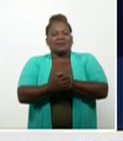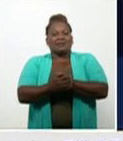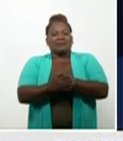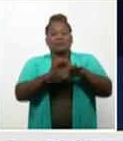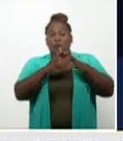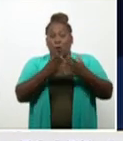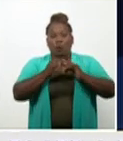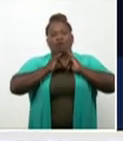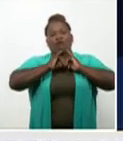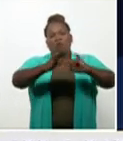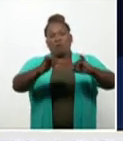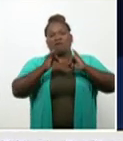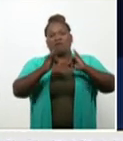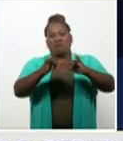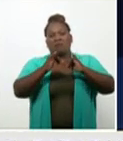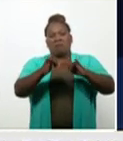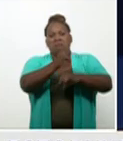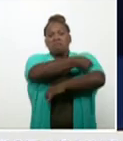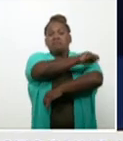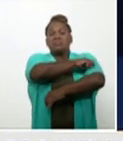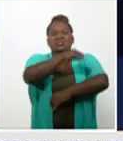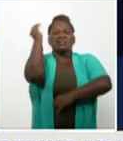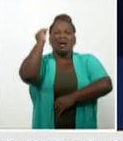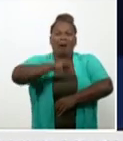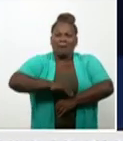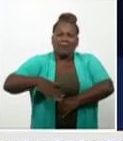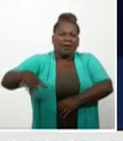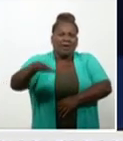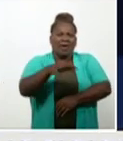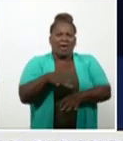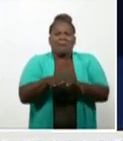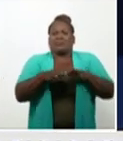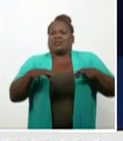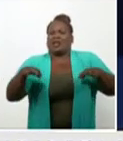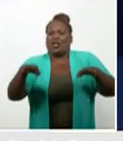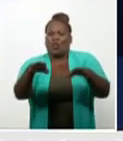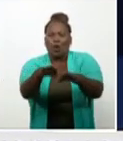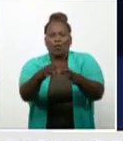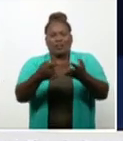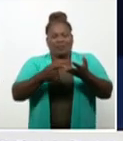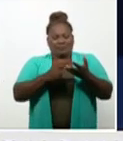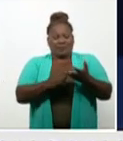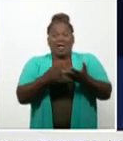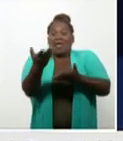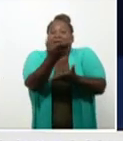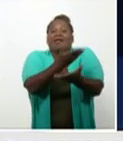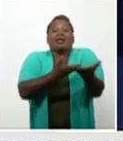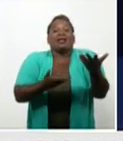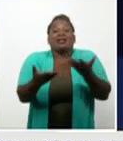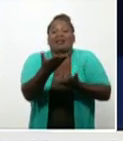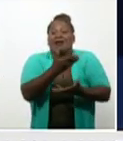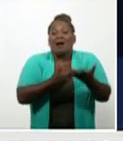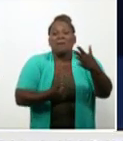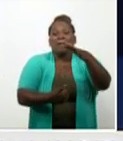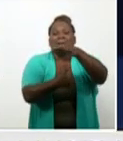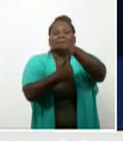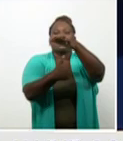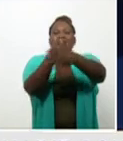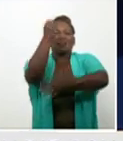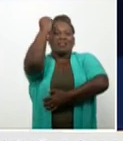informando, porque nuestra población lo conoce, por las mesas redondas, por los intercambios que hace nuestro presidente